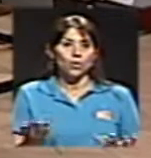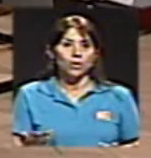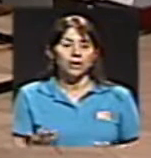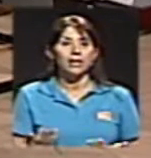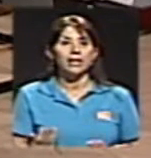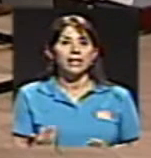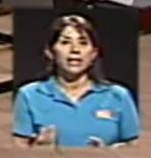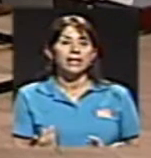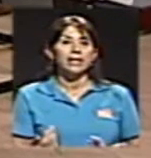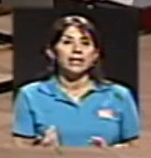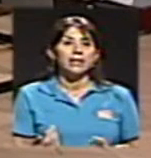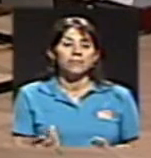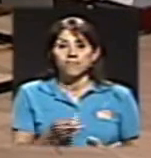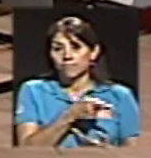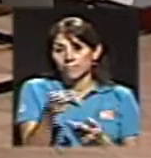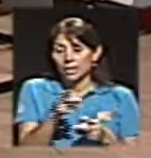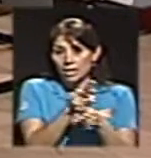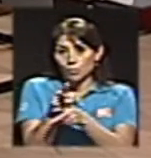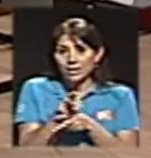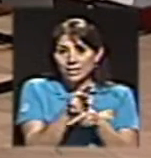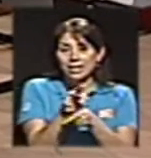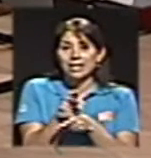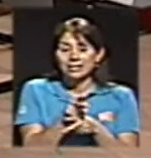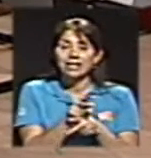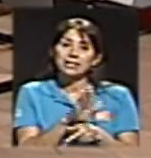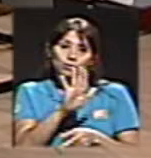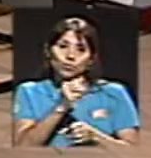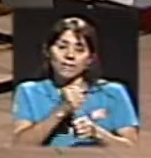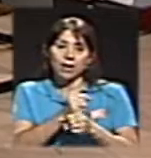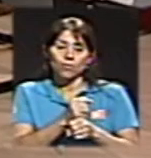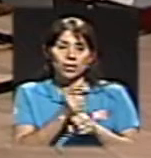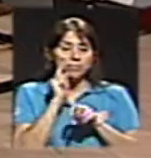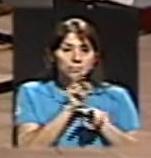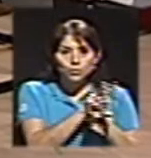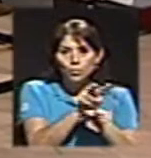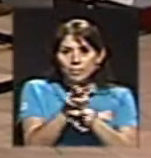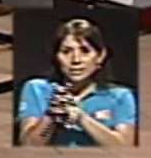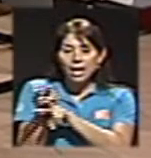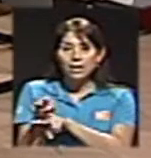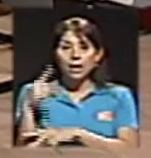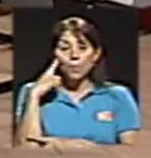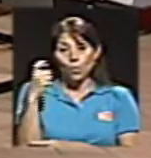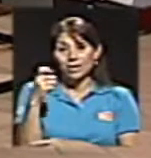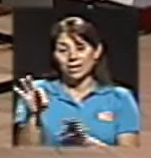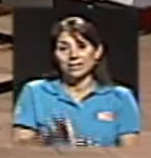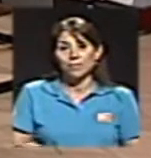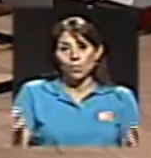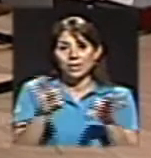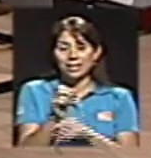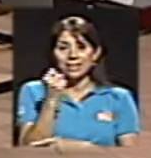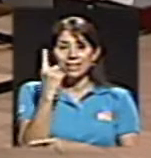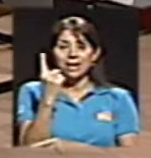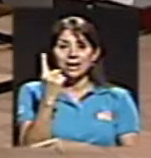las superintendencias en esa tarea de supervisar, porque una de las cosas que es importante entender es que